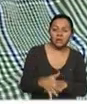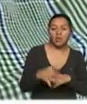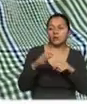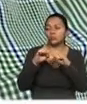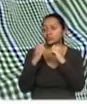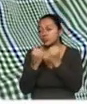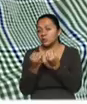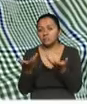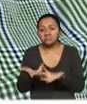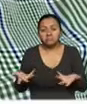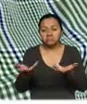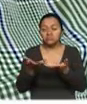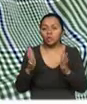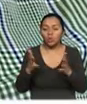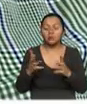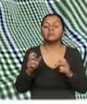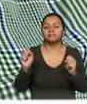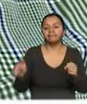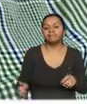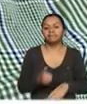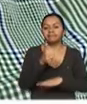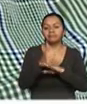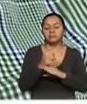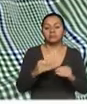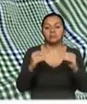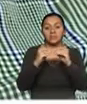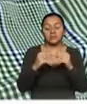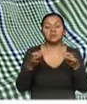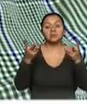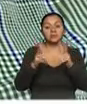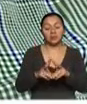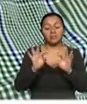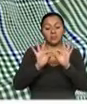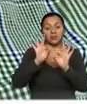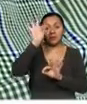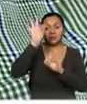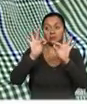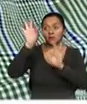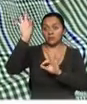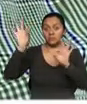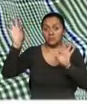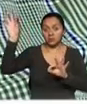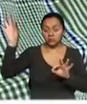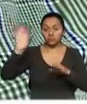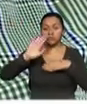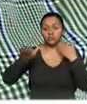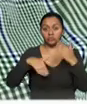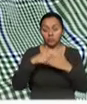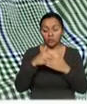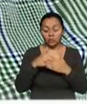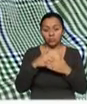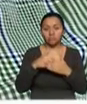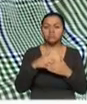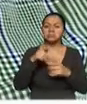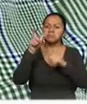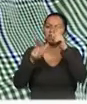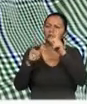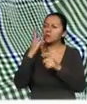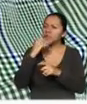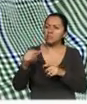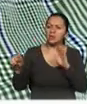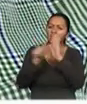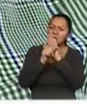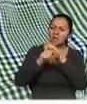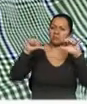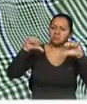sociedad. Y los... Yo diría que los índices de las variables sociales que ha tocado,